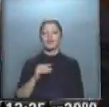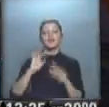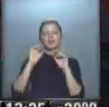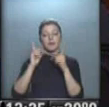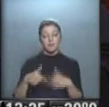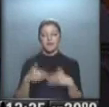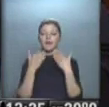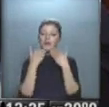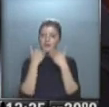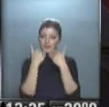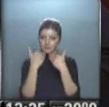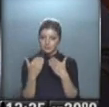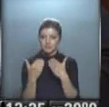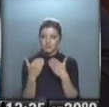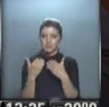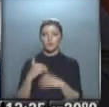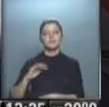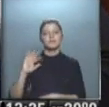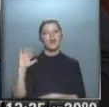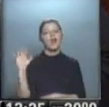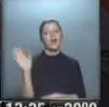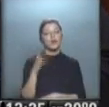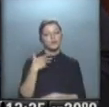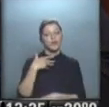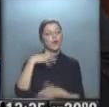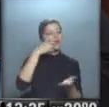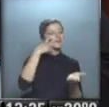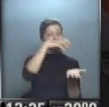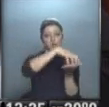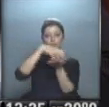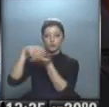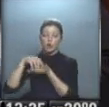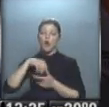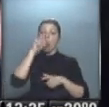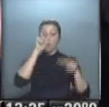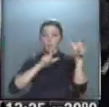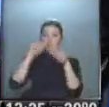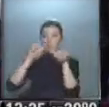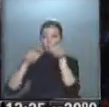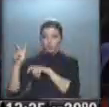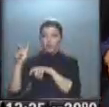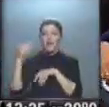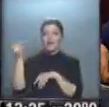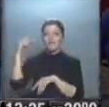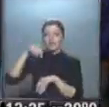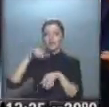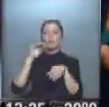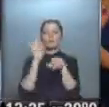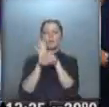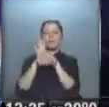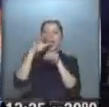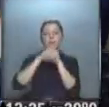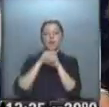también agradecer a todas las entidades y personas que comparecieron como amigos del tribunal para dar